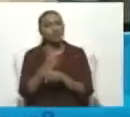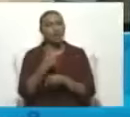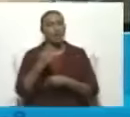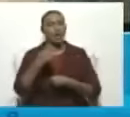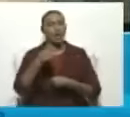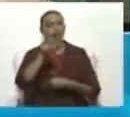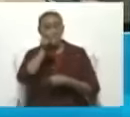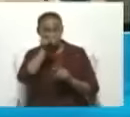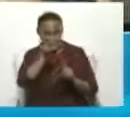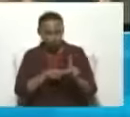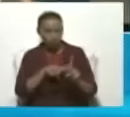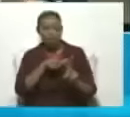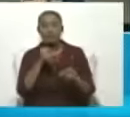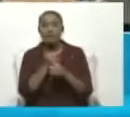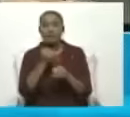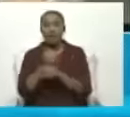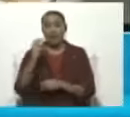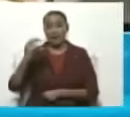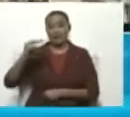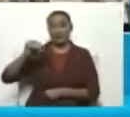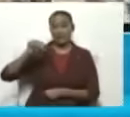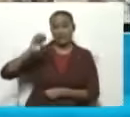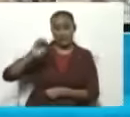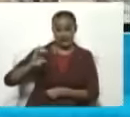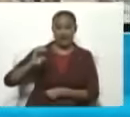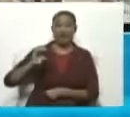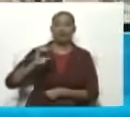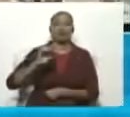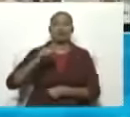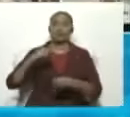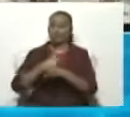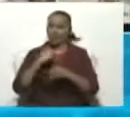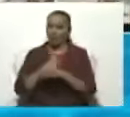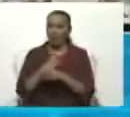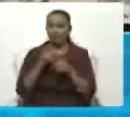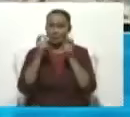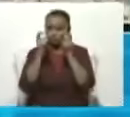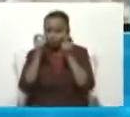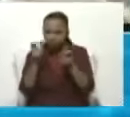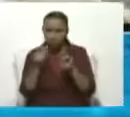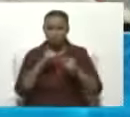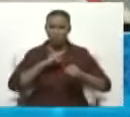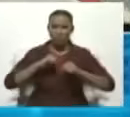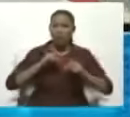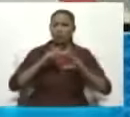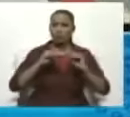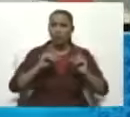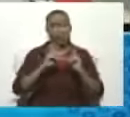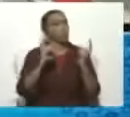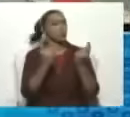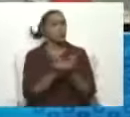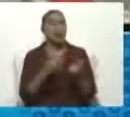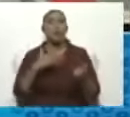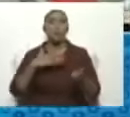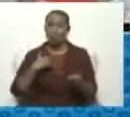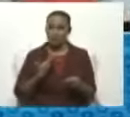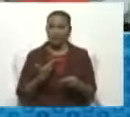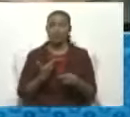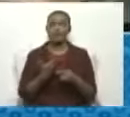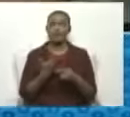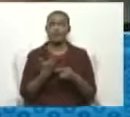menor tiempo posible. Podemos decir entonces que en los aspectos logísticos estamos preparados